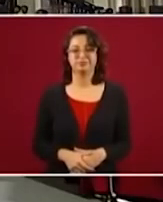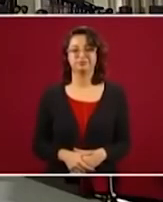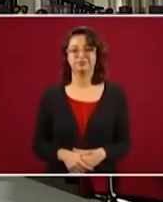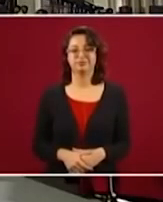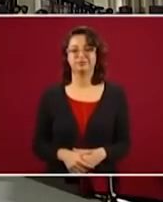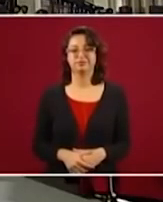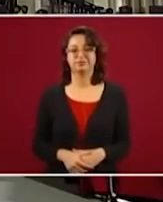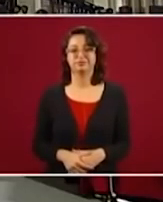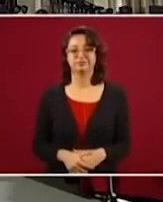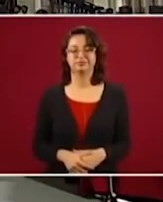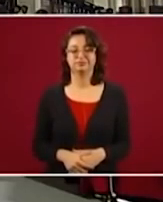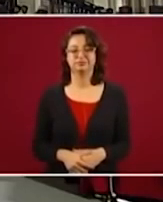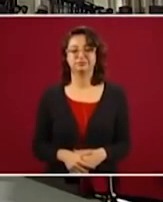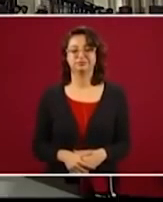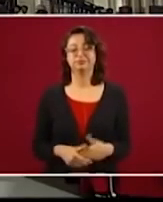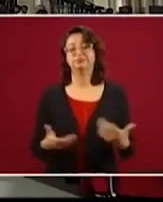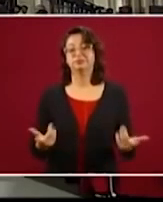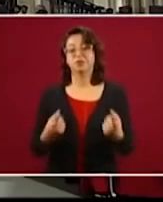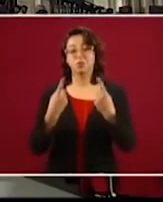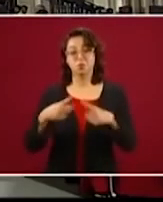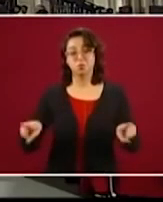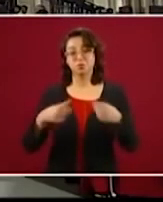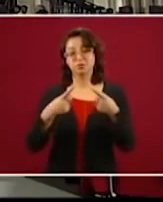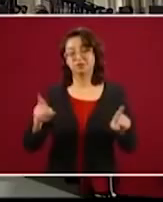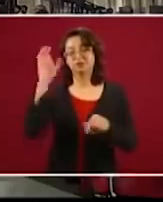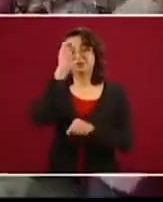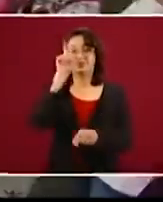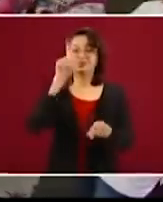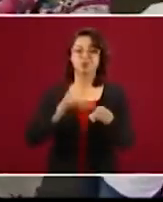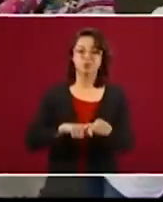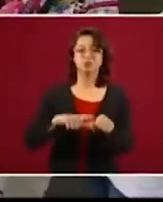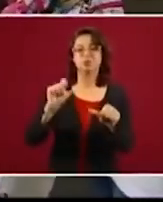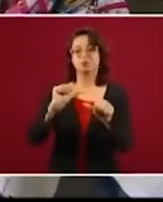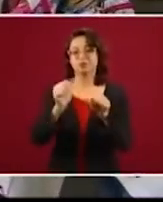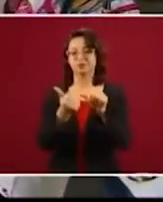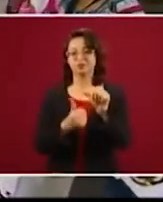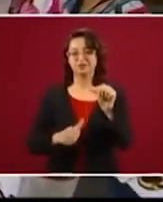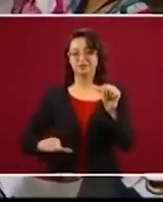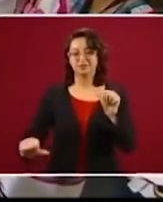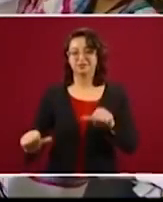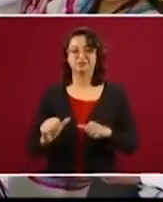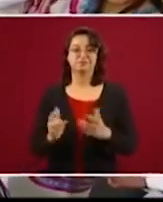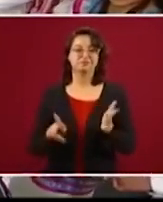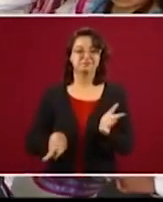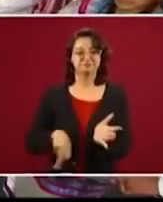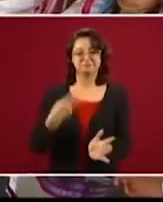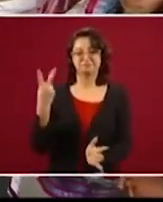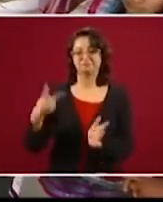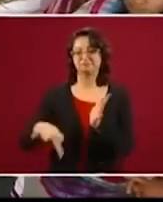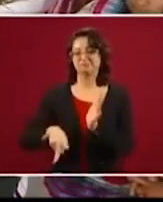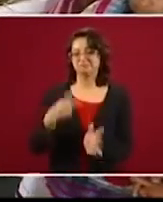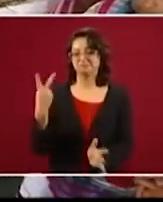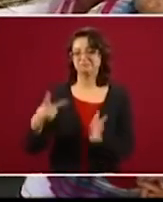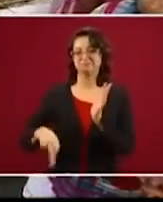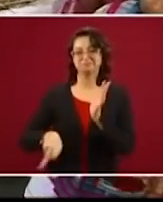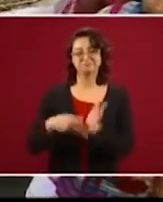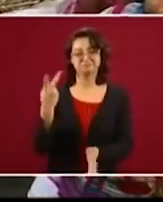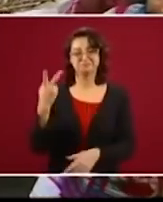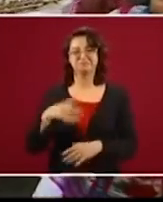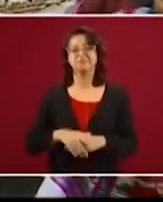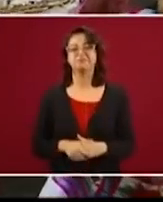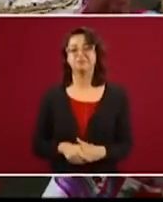La música es cultura, es arte, y lo he dicho muchas veces, es